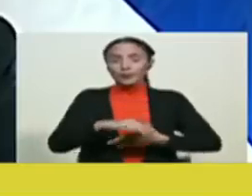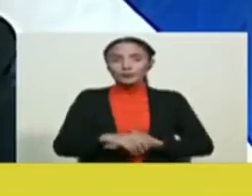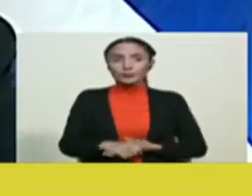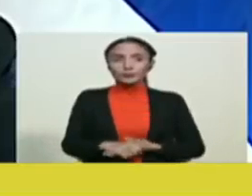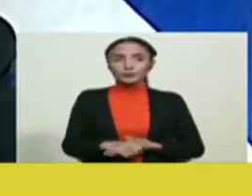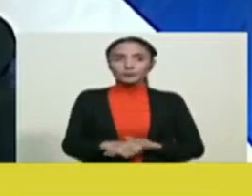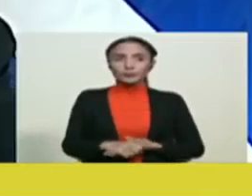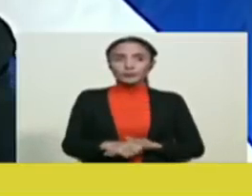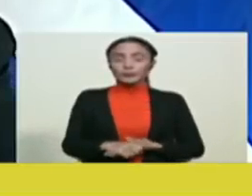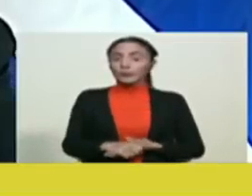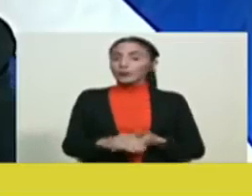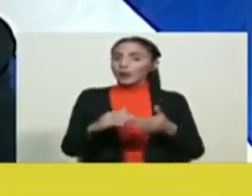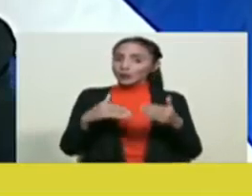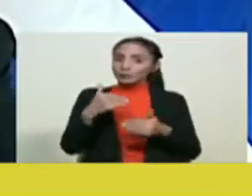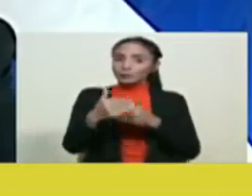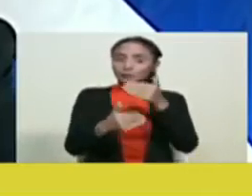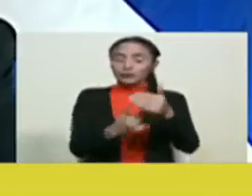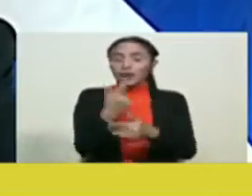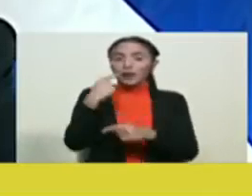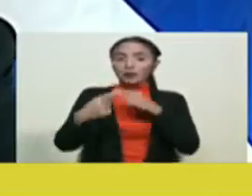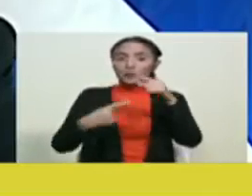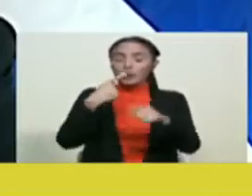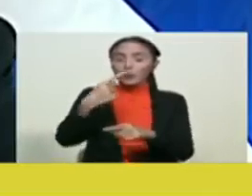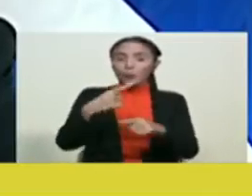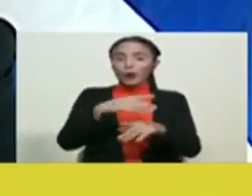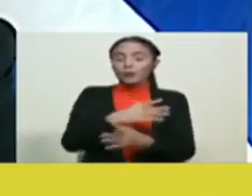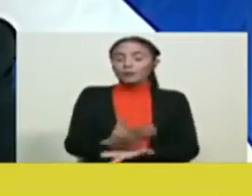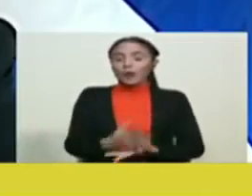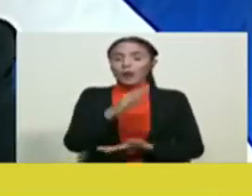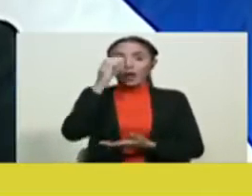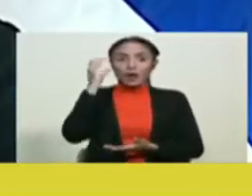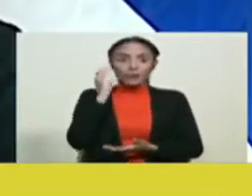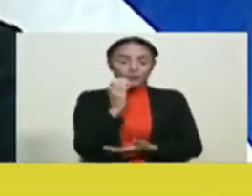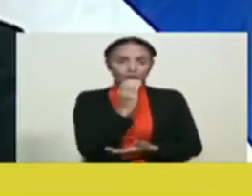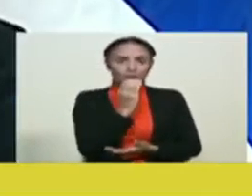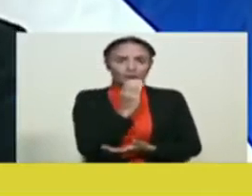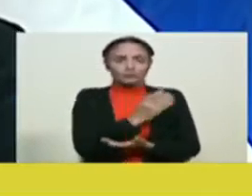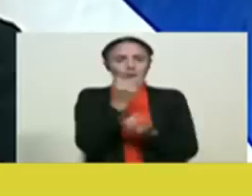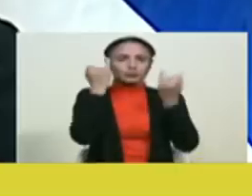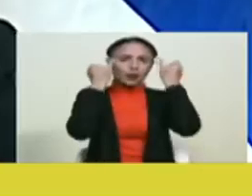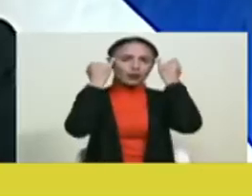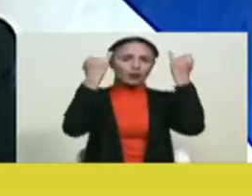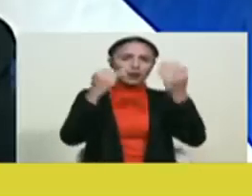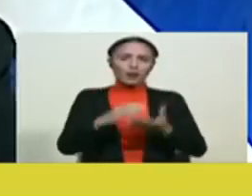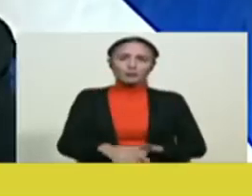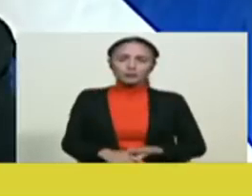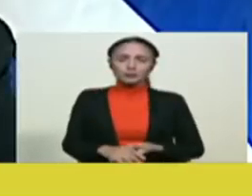en el camino histórico retomado por fidel desde la propia sierra maestra